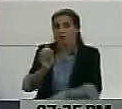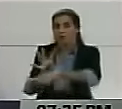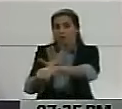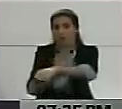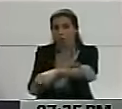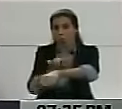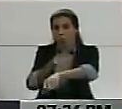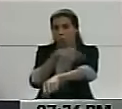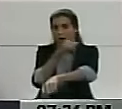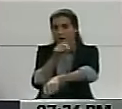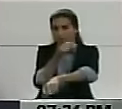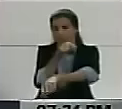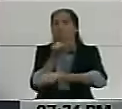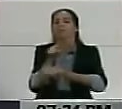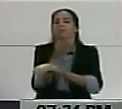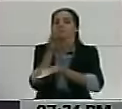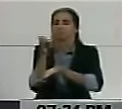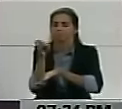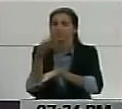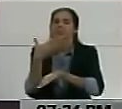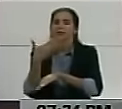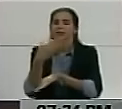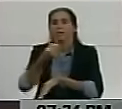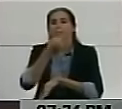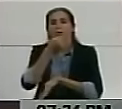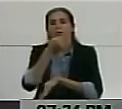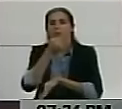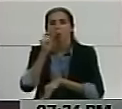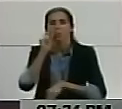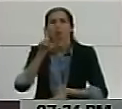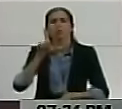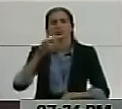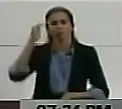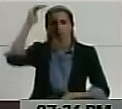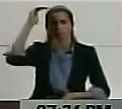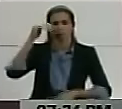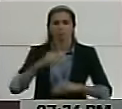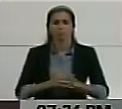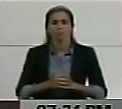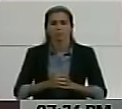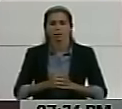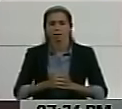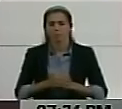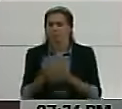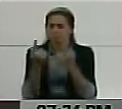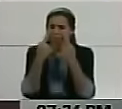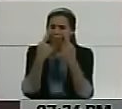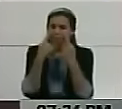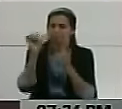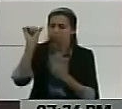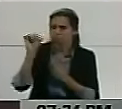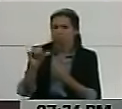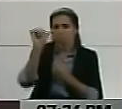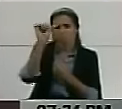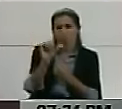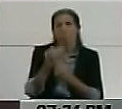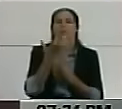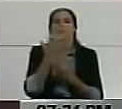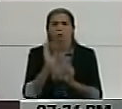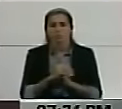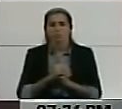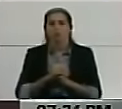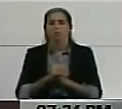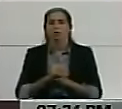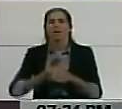Liguana.tv, gracias al periodista Luis Uga, y escuchamos las intervenciones, por ejemplo, de